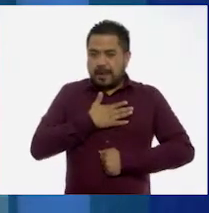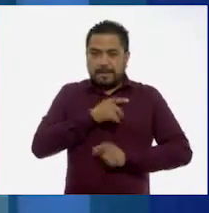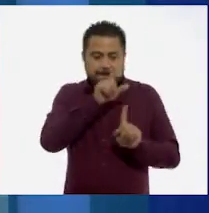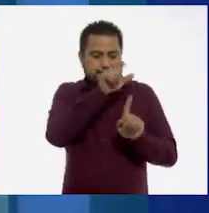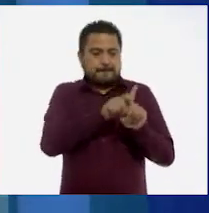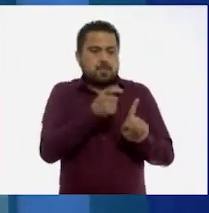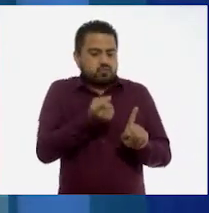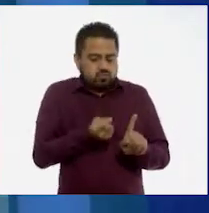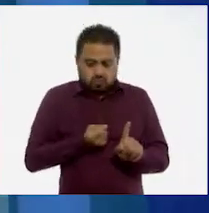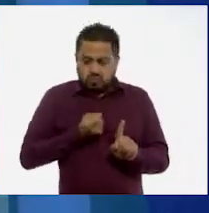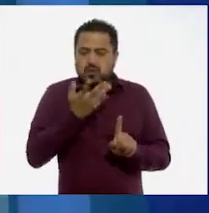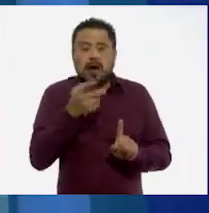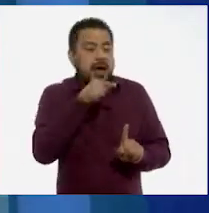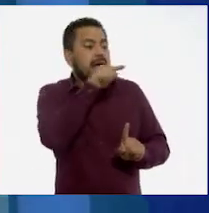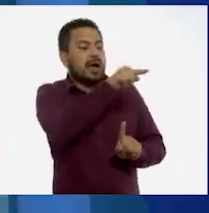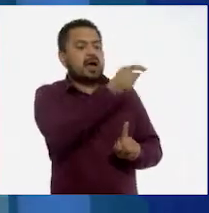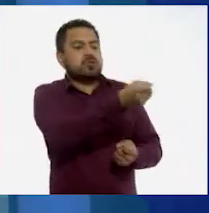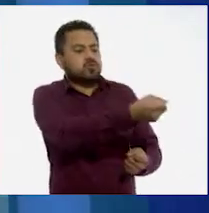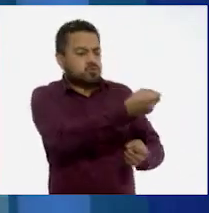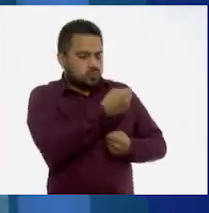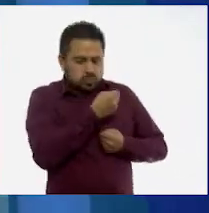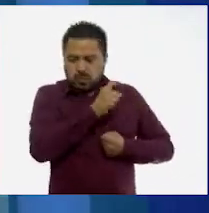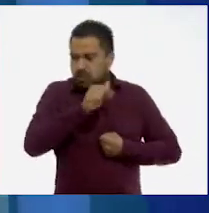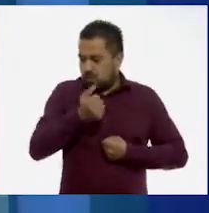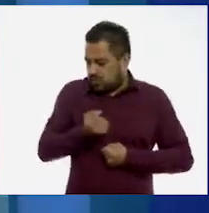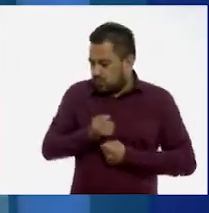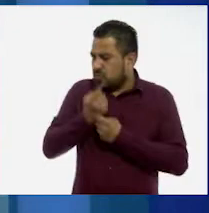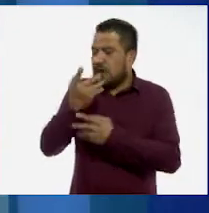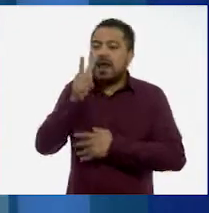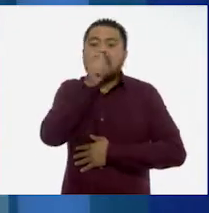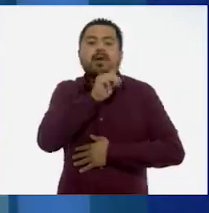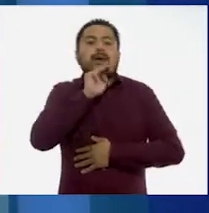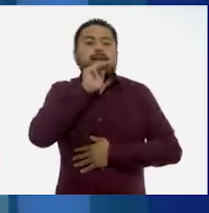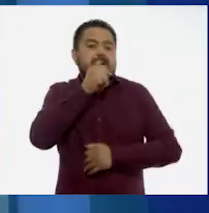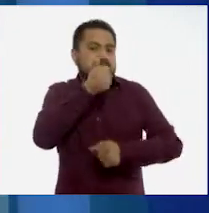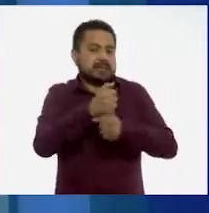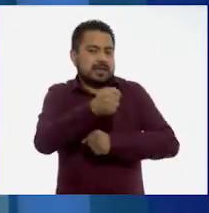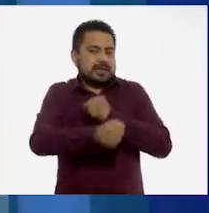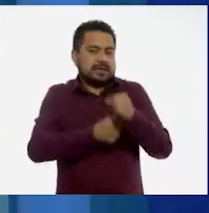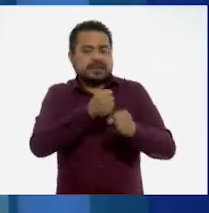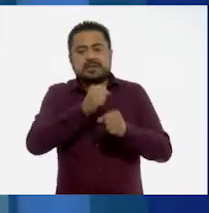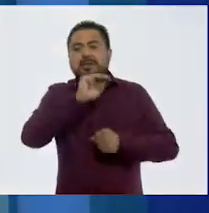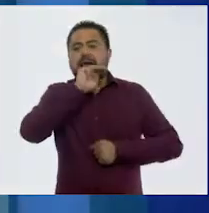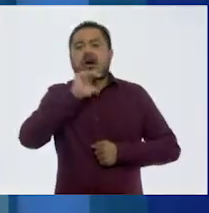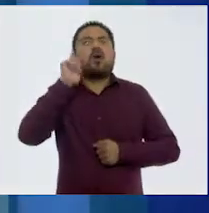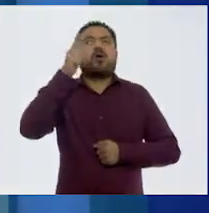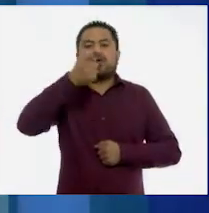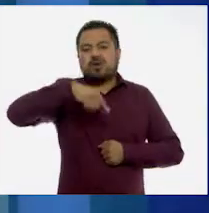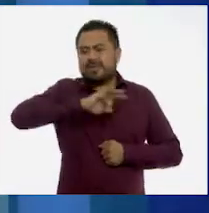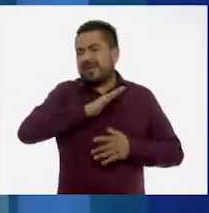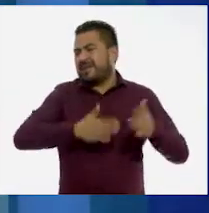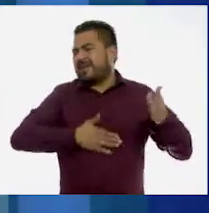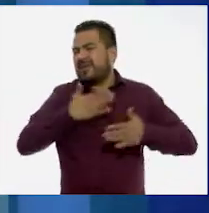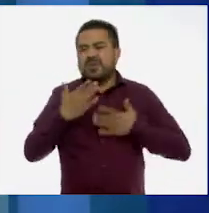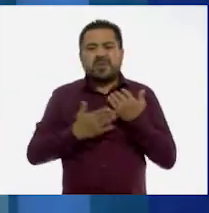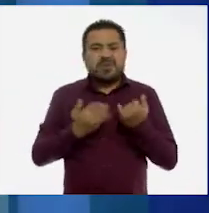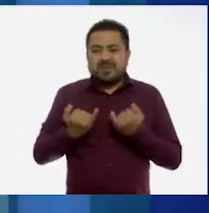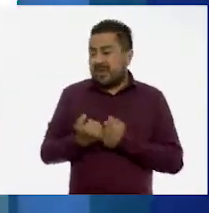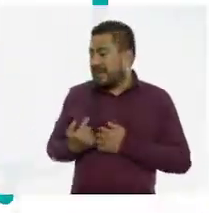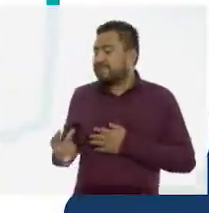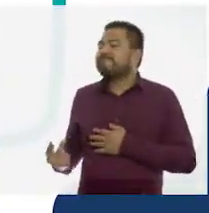persona. Él está en tercera persona de lengua materna español, sexto grado. Y espero lo hayan disfrutado tanto como